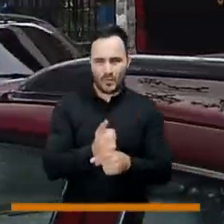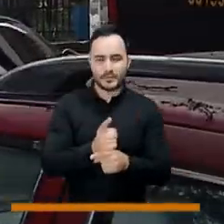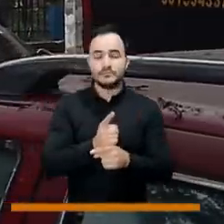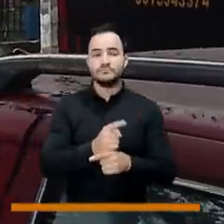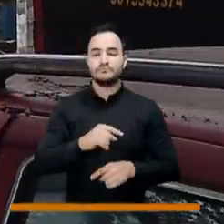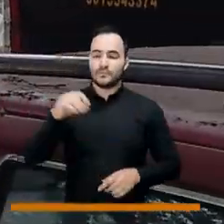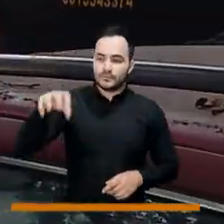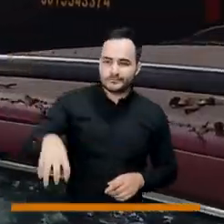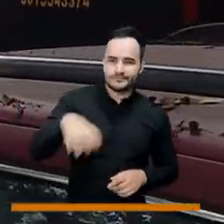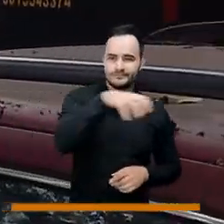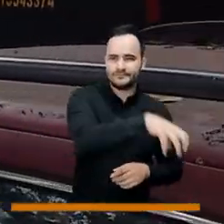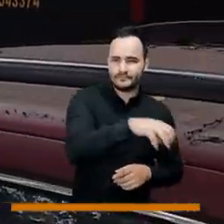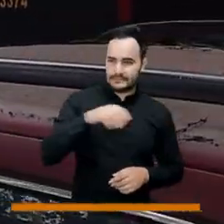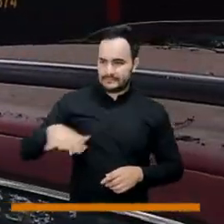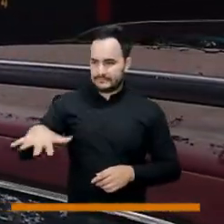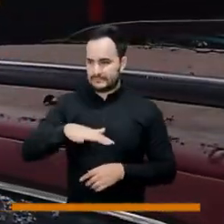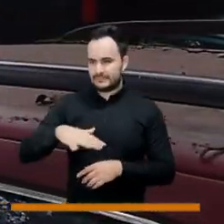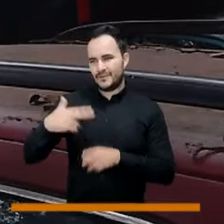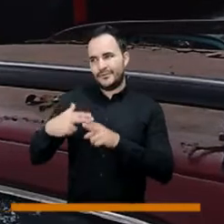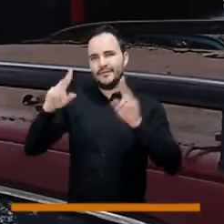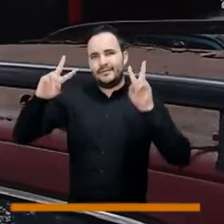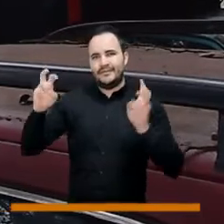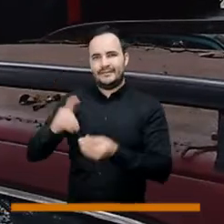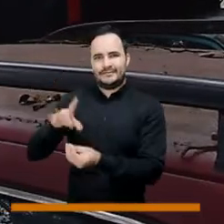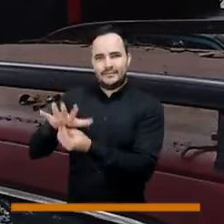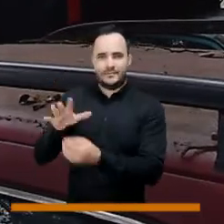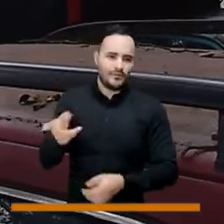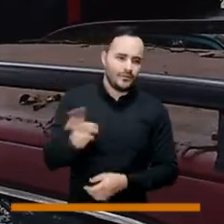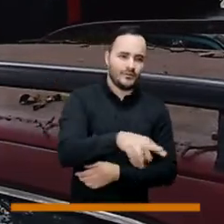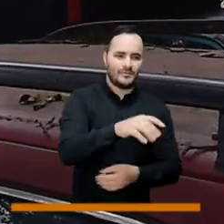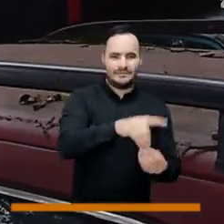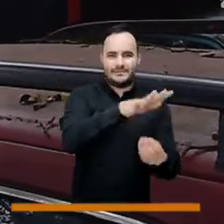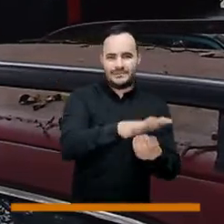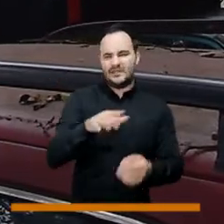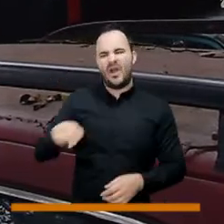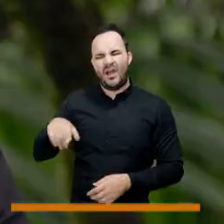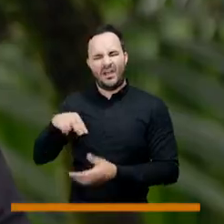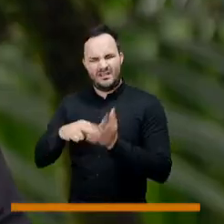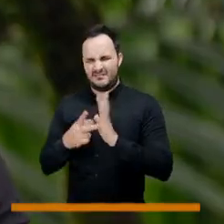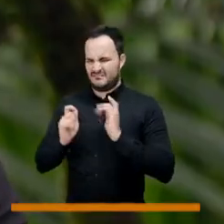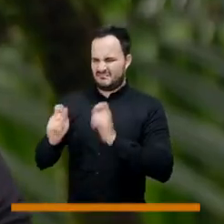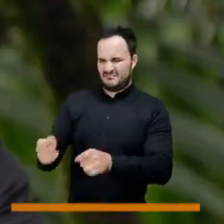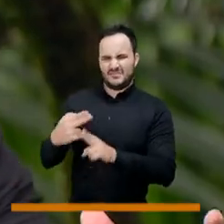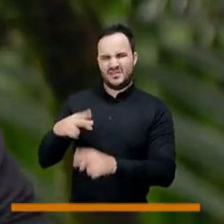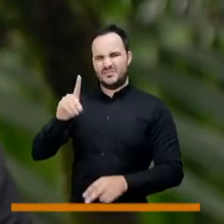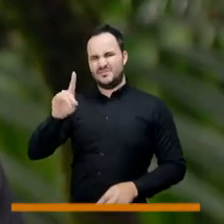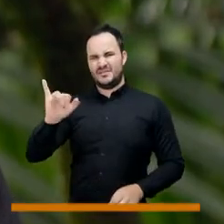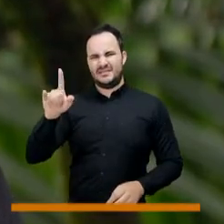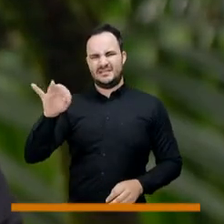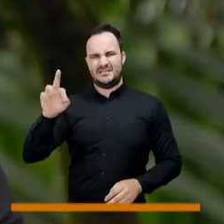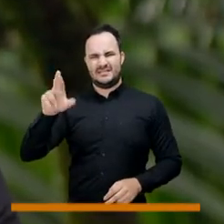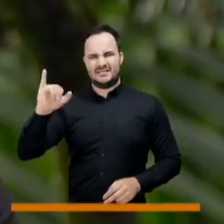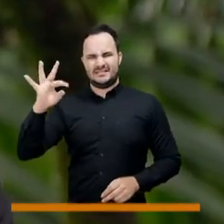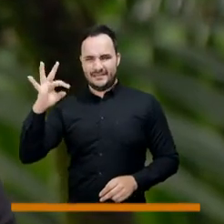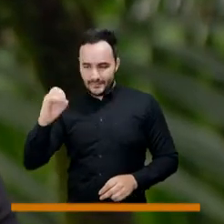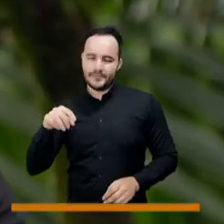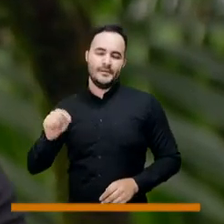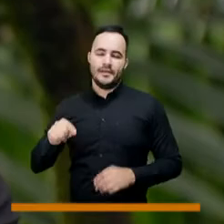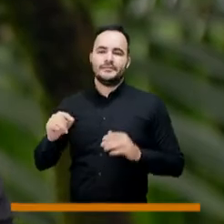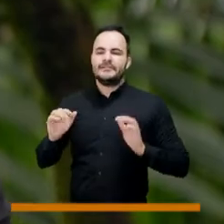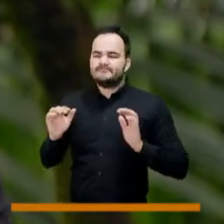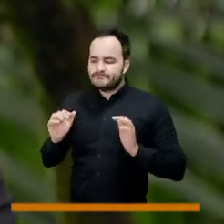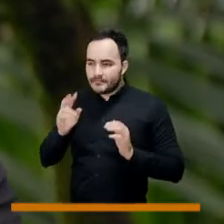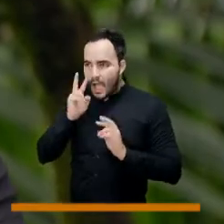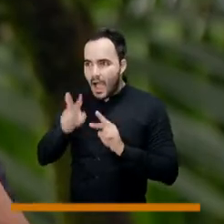mencionar, son lugares donde se concentran ciertas expresiones, ¿cierto? Entonces, como hablamos ahorita del Distrito San Ignacio,